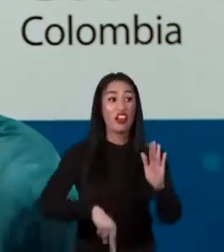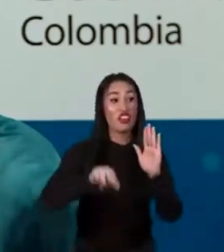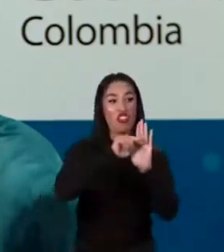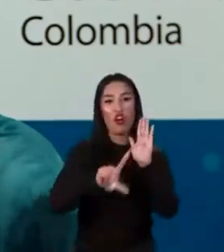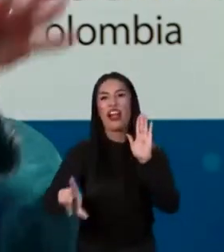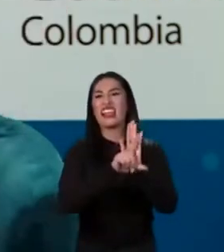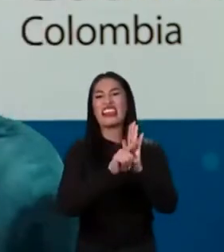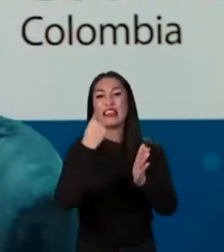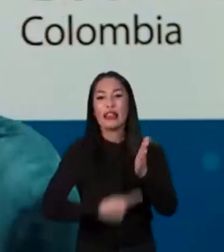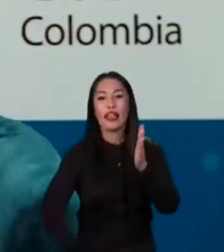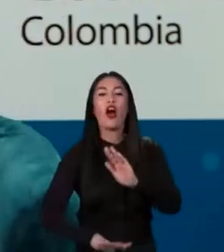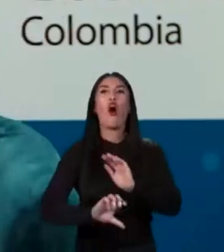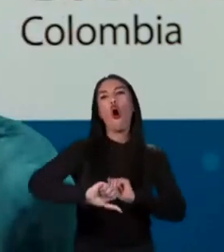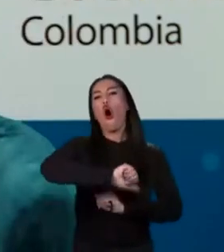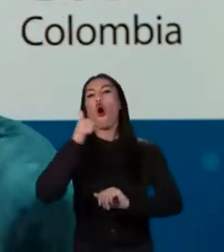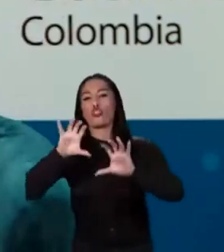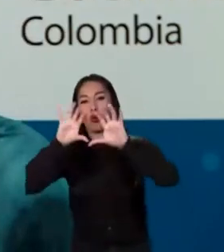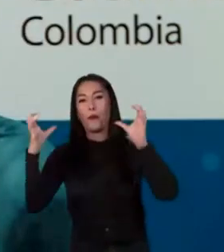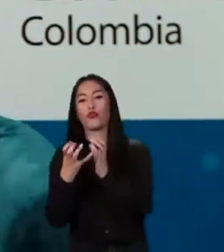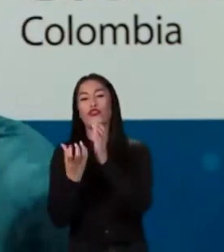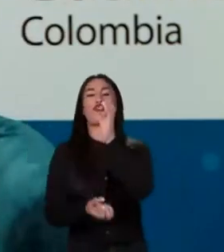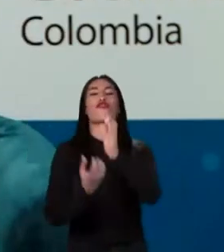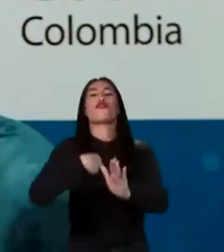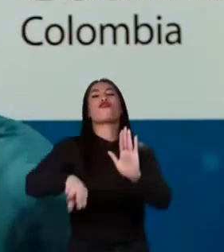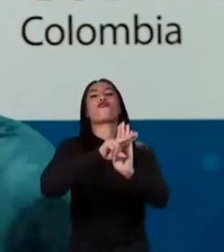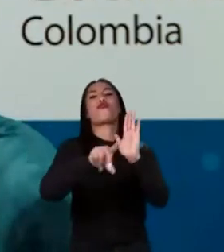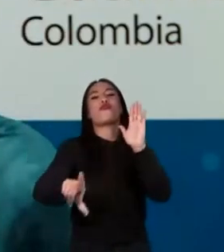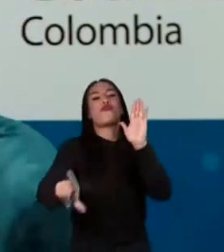otro entonces